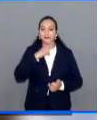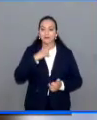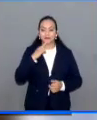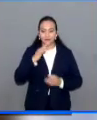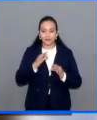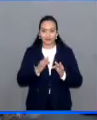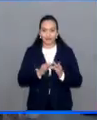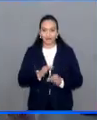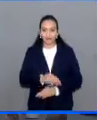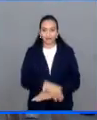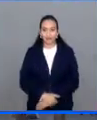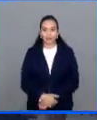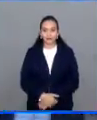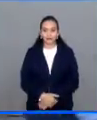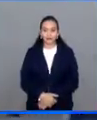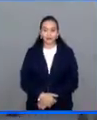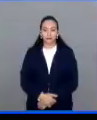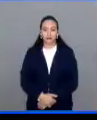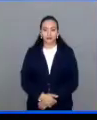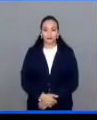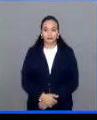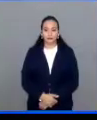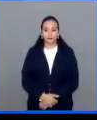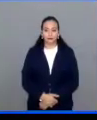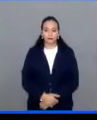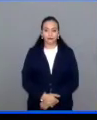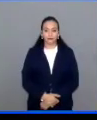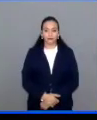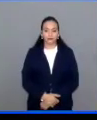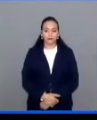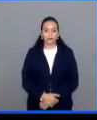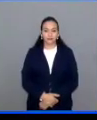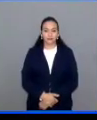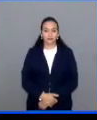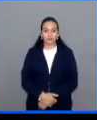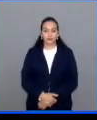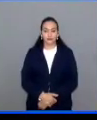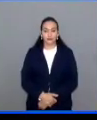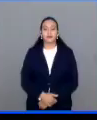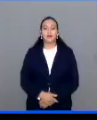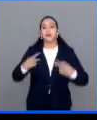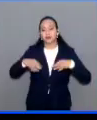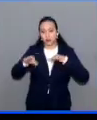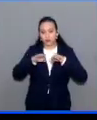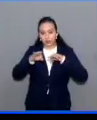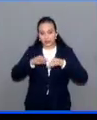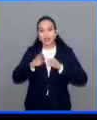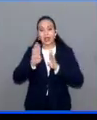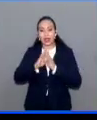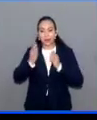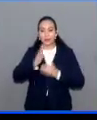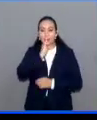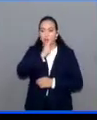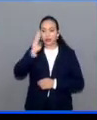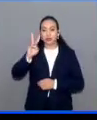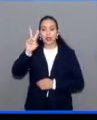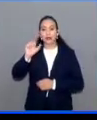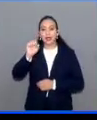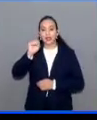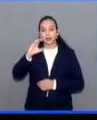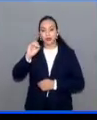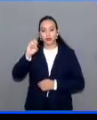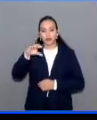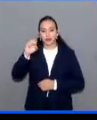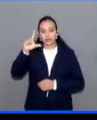Federación, Óscar González. Trabajadores de la Biblioteca Vasconcelos en la capital del país iniciaron